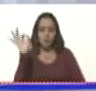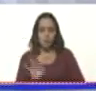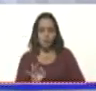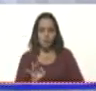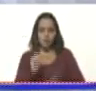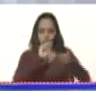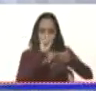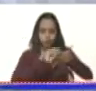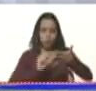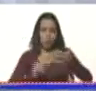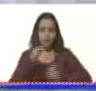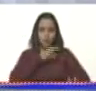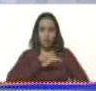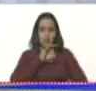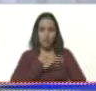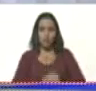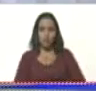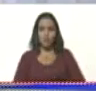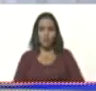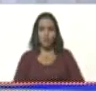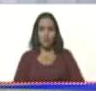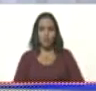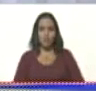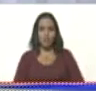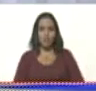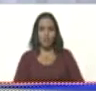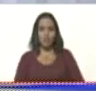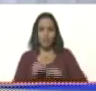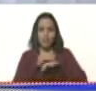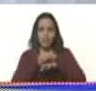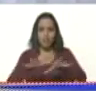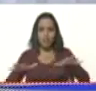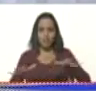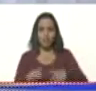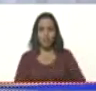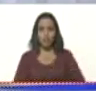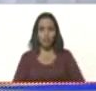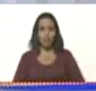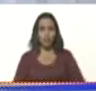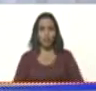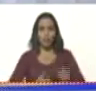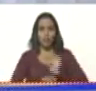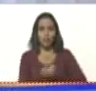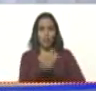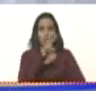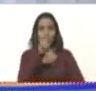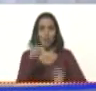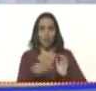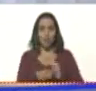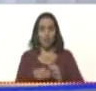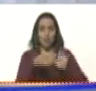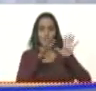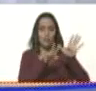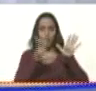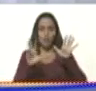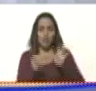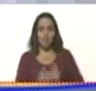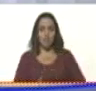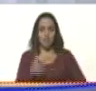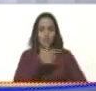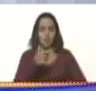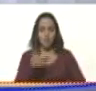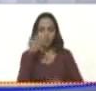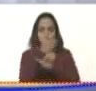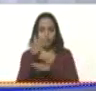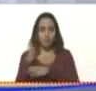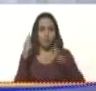social. Nos encontramos en un despliegue arduo, más de 18.990 brigadistas todos los fines de semana, caso a caso, cara a